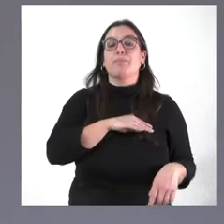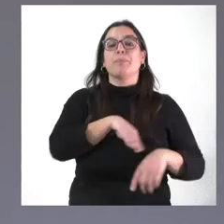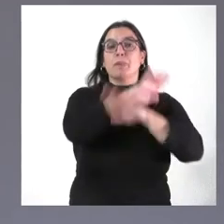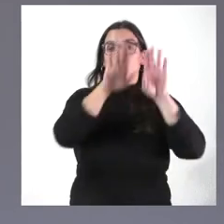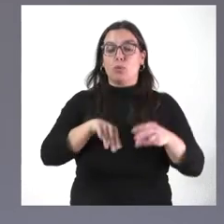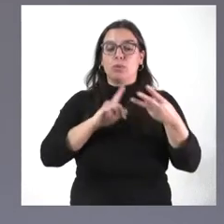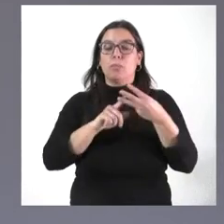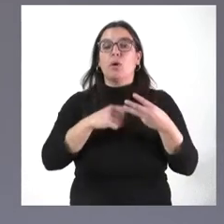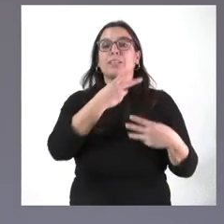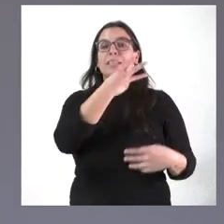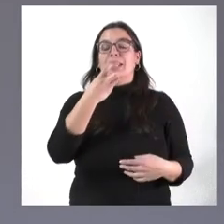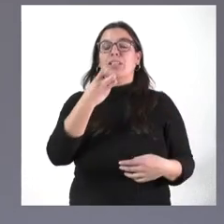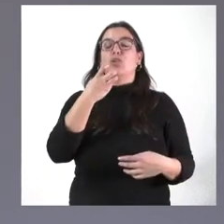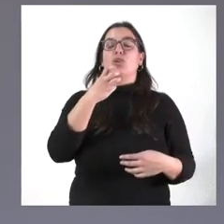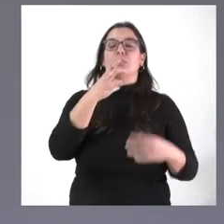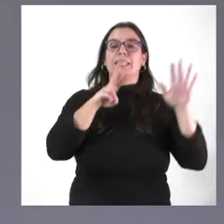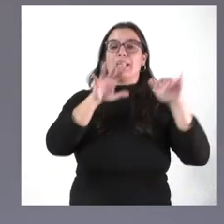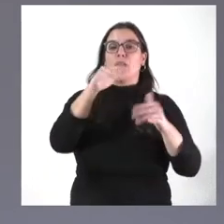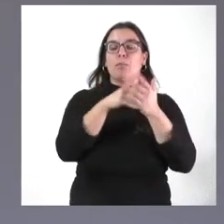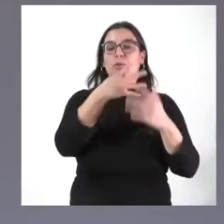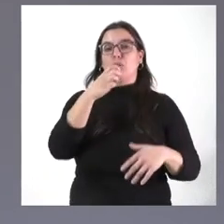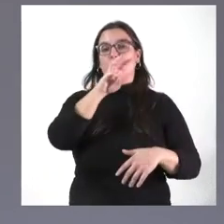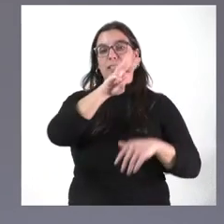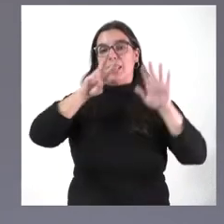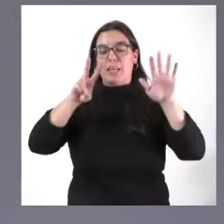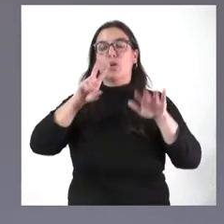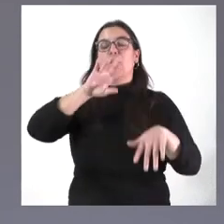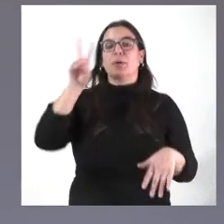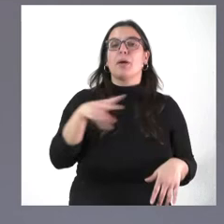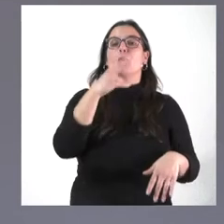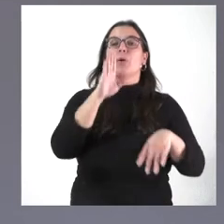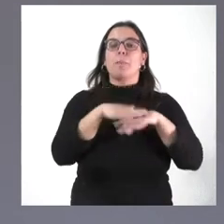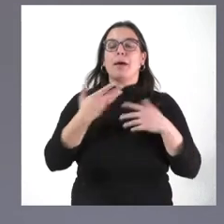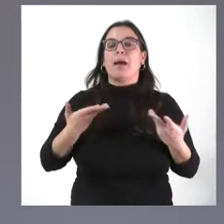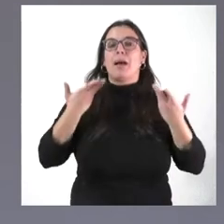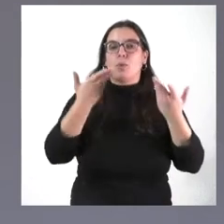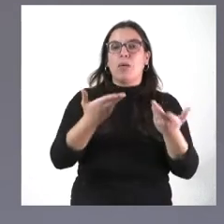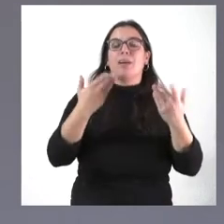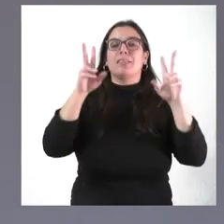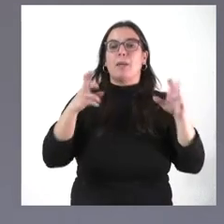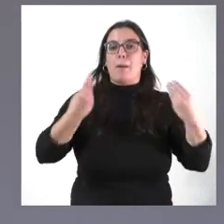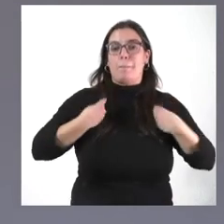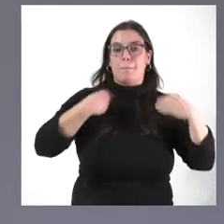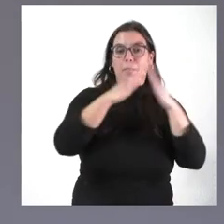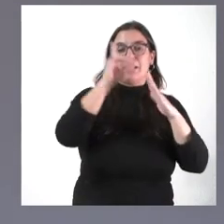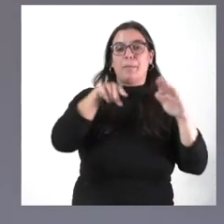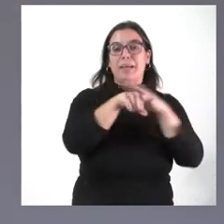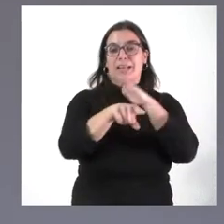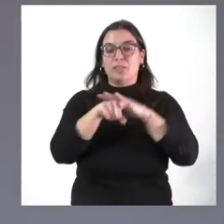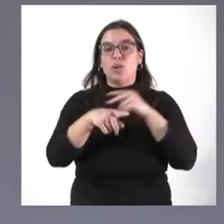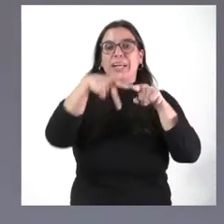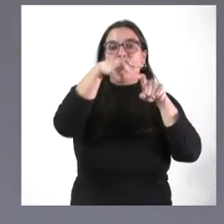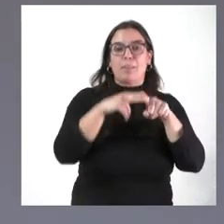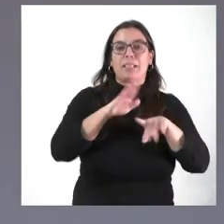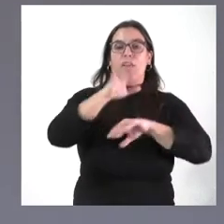otros 375.484 euros para la gestión documental de expedientes de ayuda en materia de vivienda y de apoyo a la tramitación de los instrumentos de